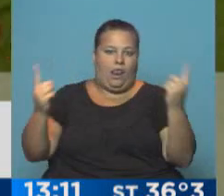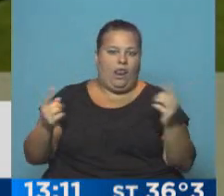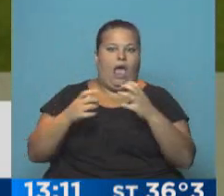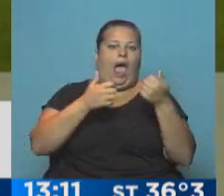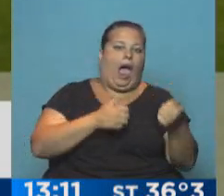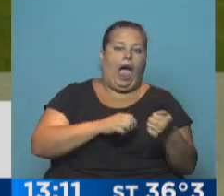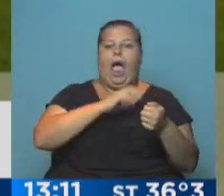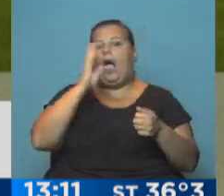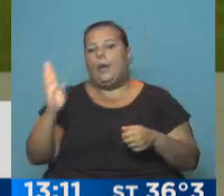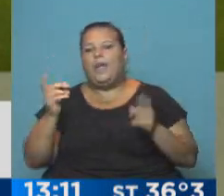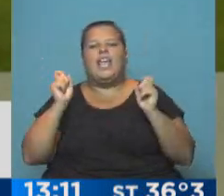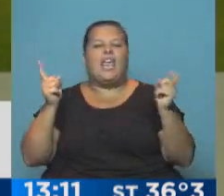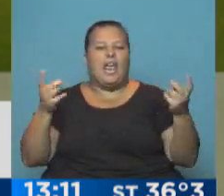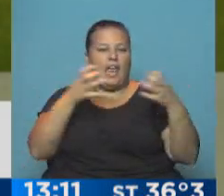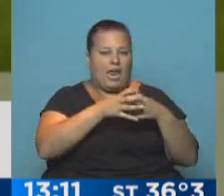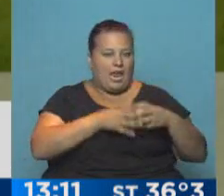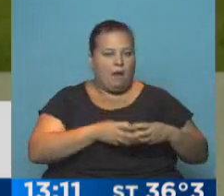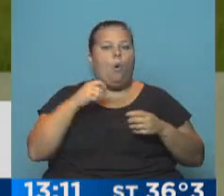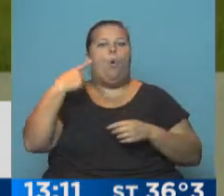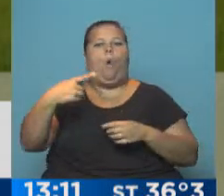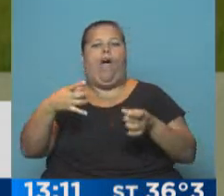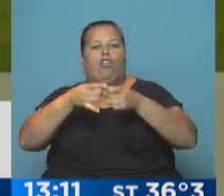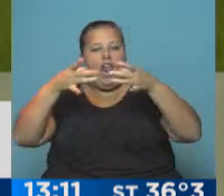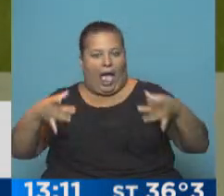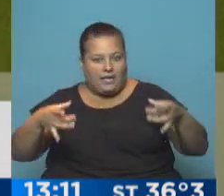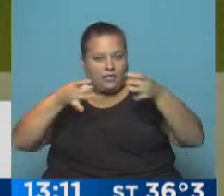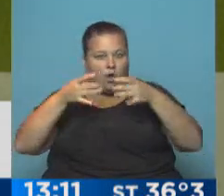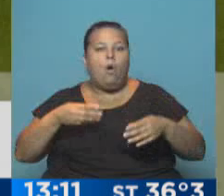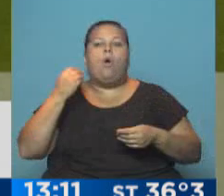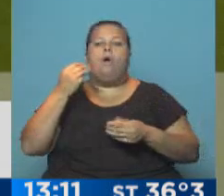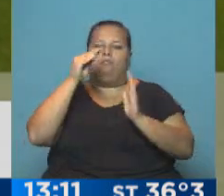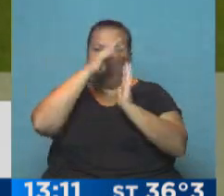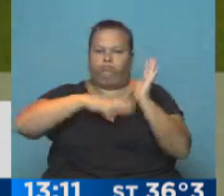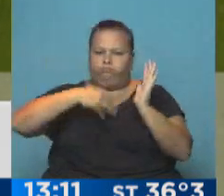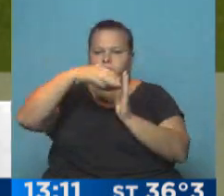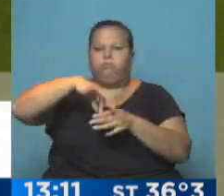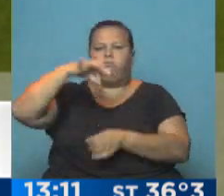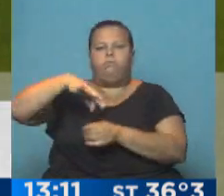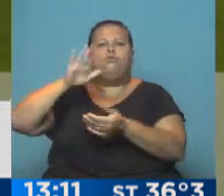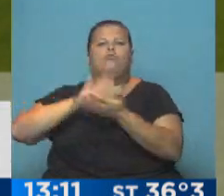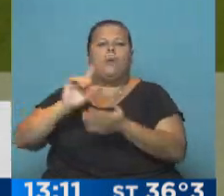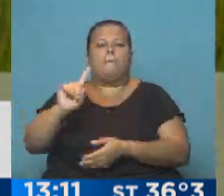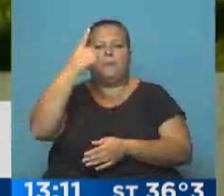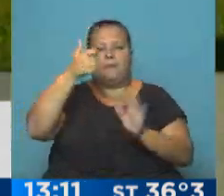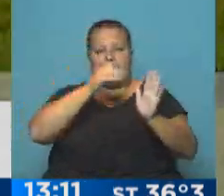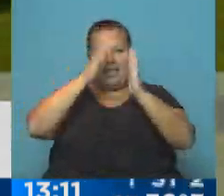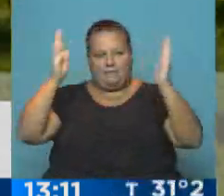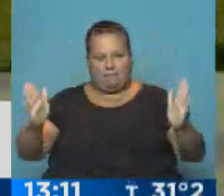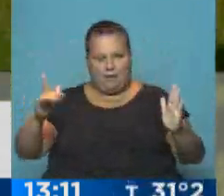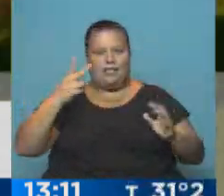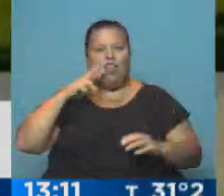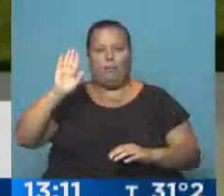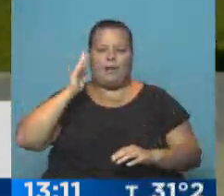zona A, en la zona B, cuándo van a ser los clásicos y todo el calendario para lo que será el primer semestre del año